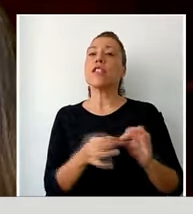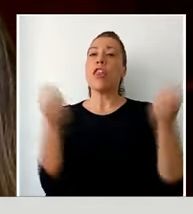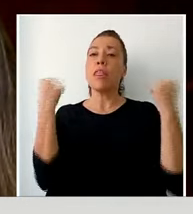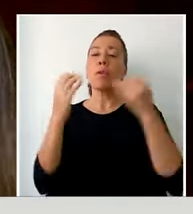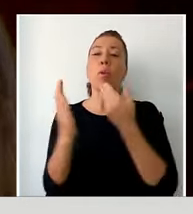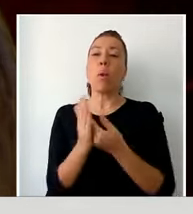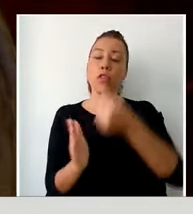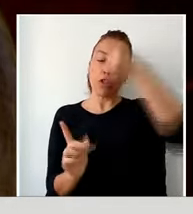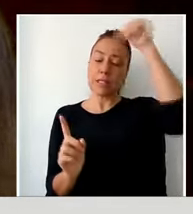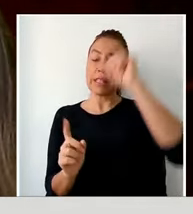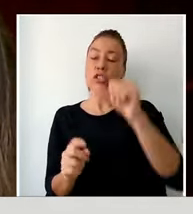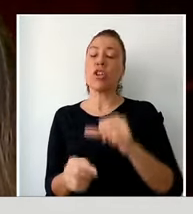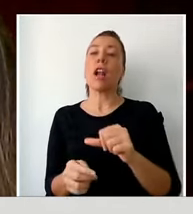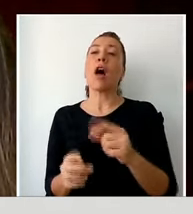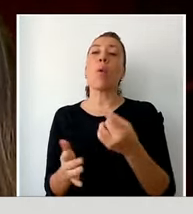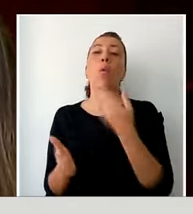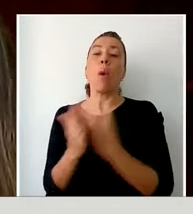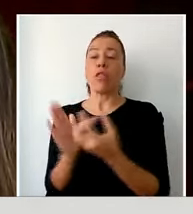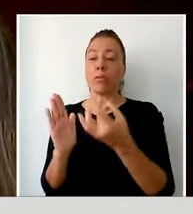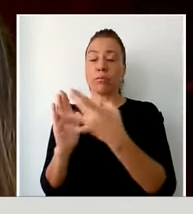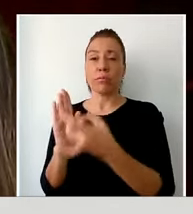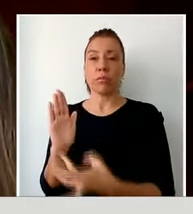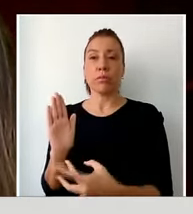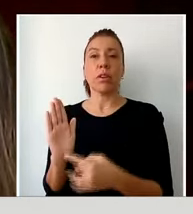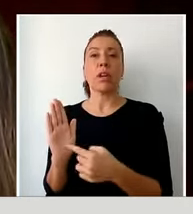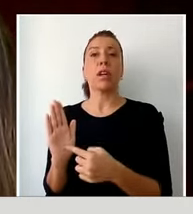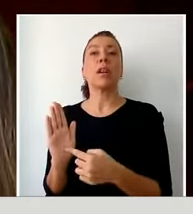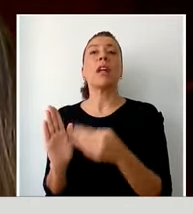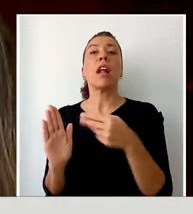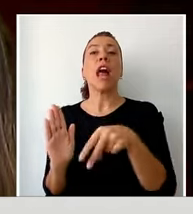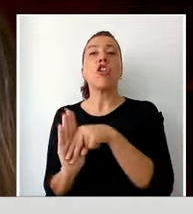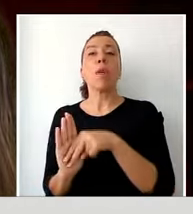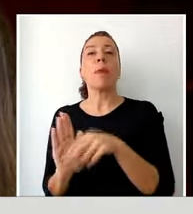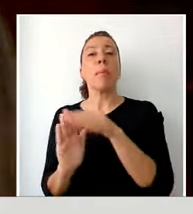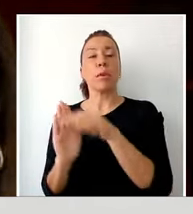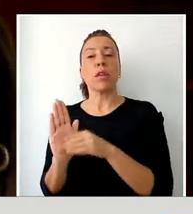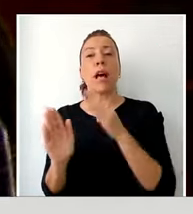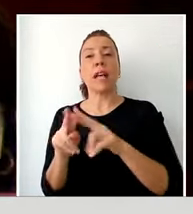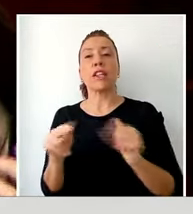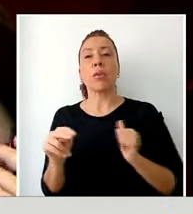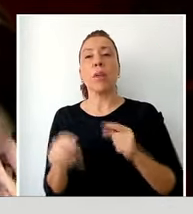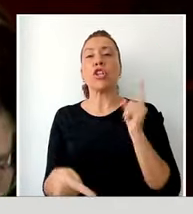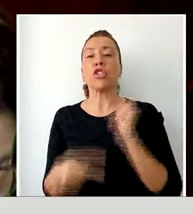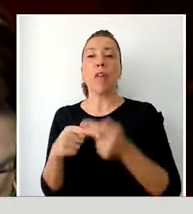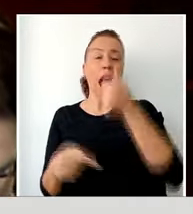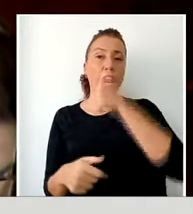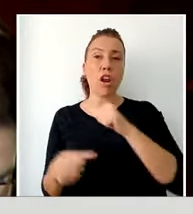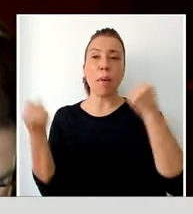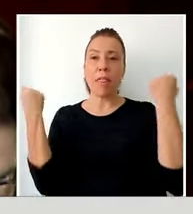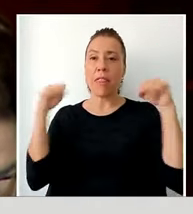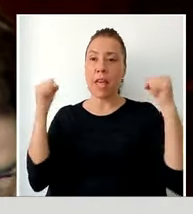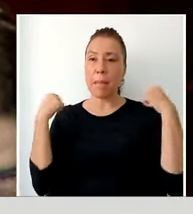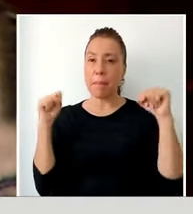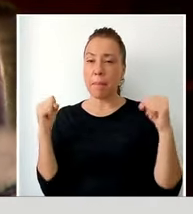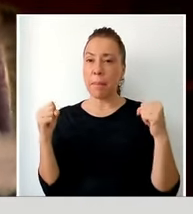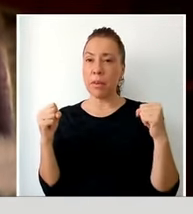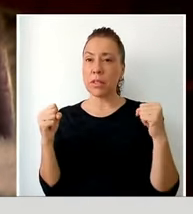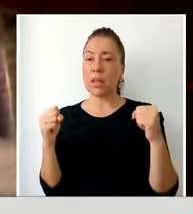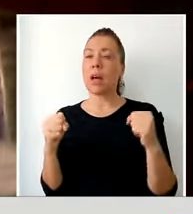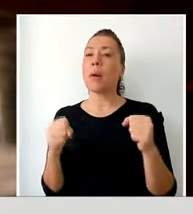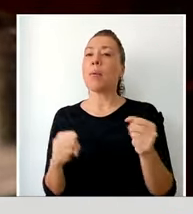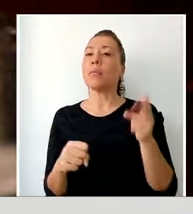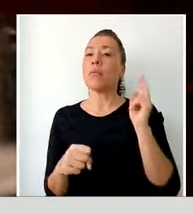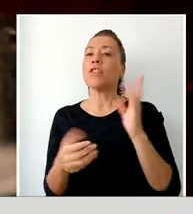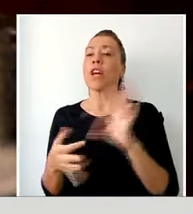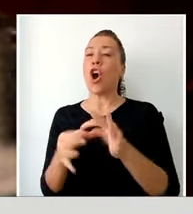normativa impuesta por el protocolo su aplicación a la sociedad anónimas deportivas la restricción de que las organizaciones